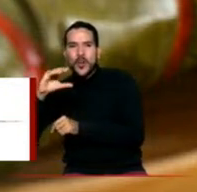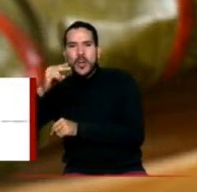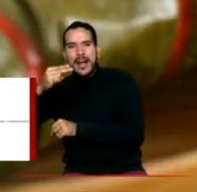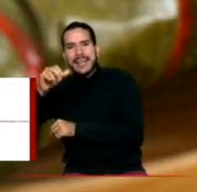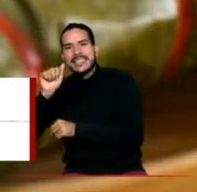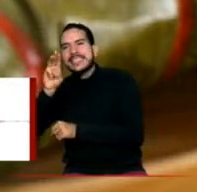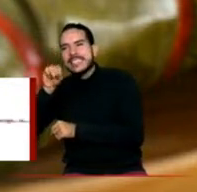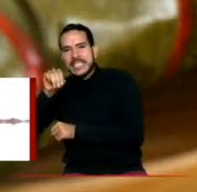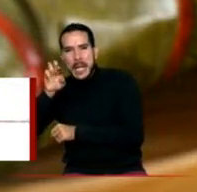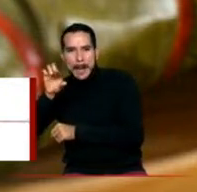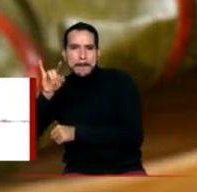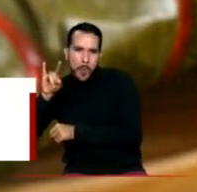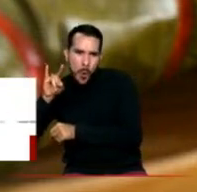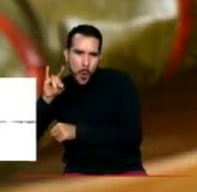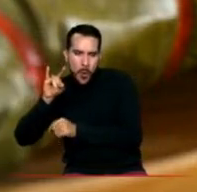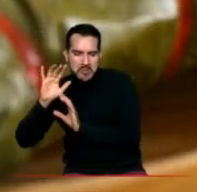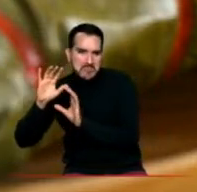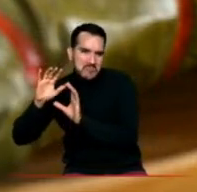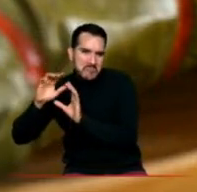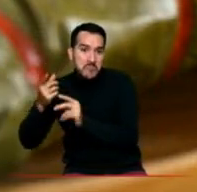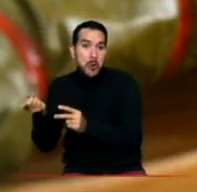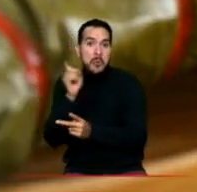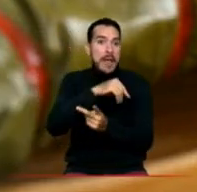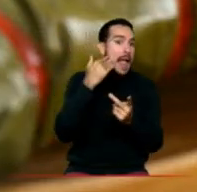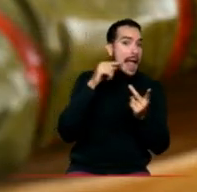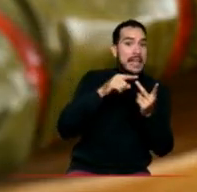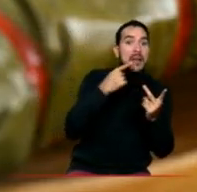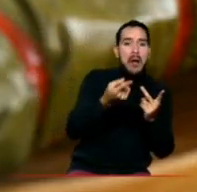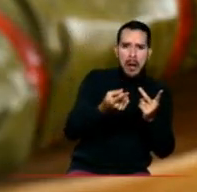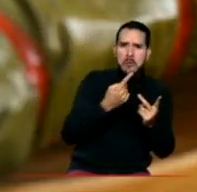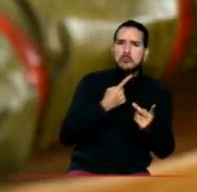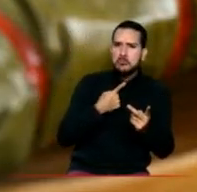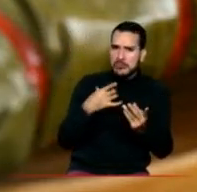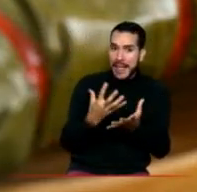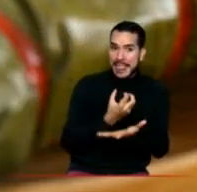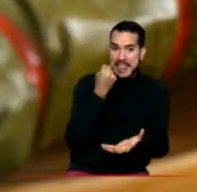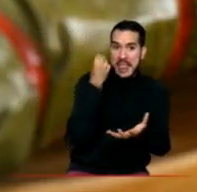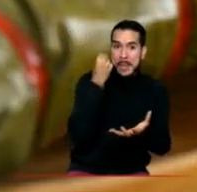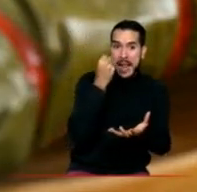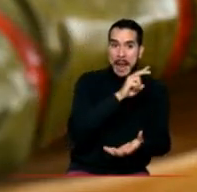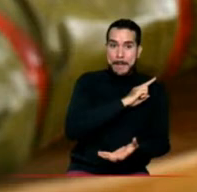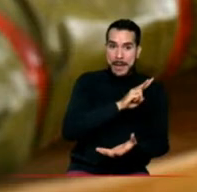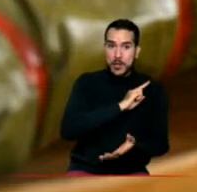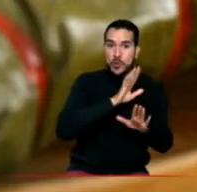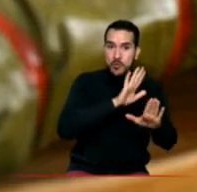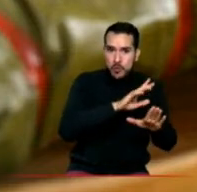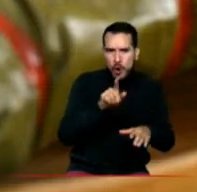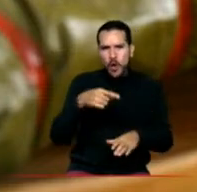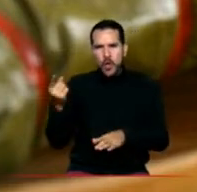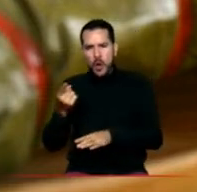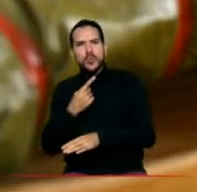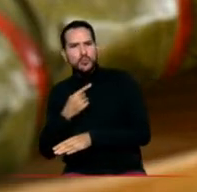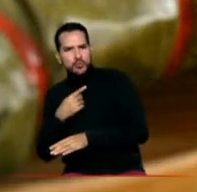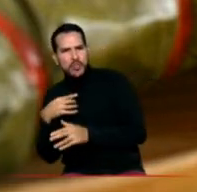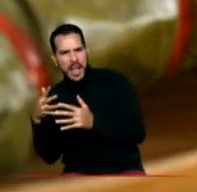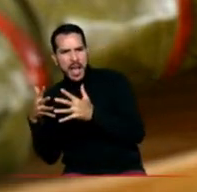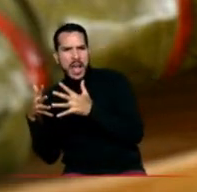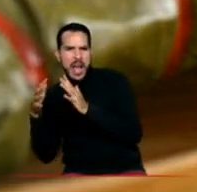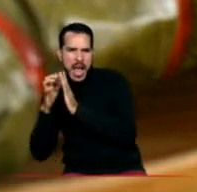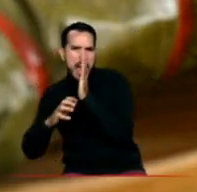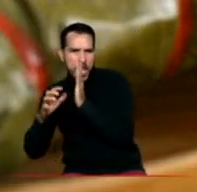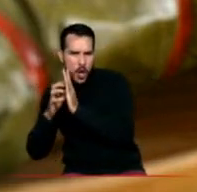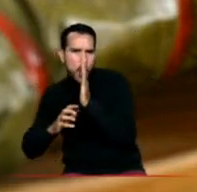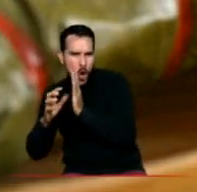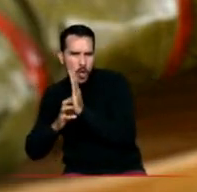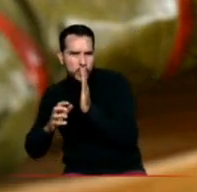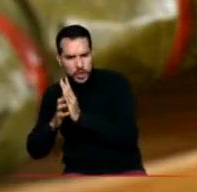María Castillo dice que el tamal bayuno. Por acá dice Diana que el arroz atollado y tamal bayuno. A muchos les gusta el